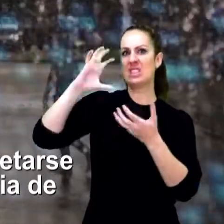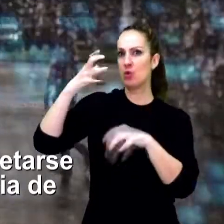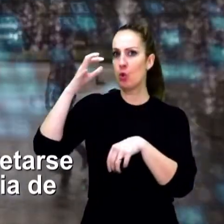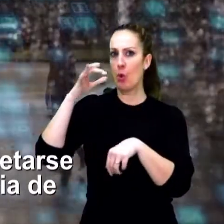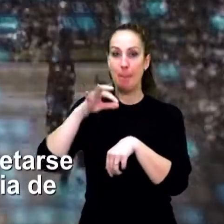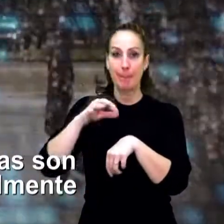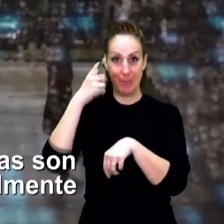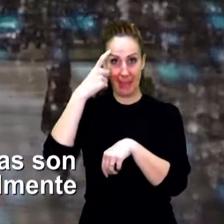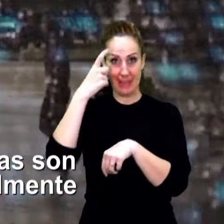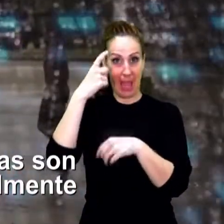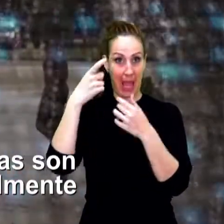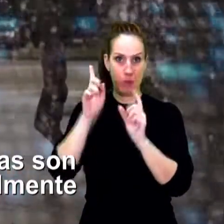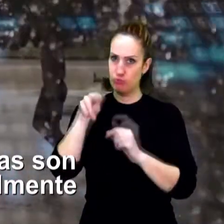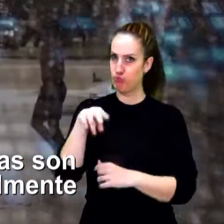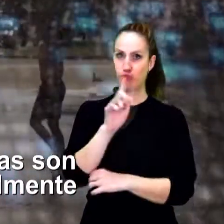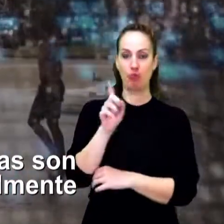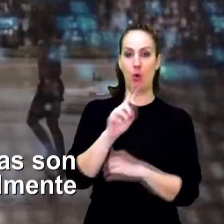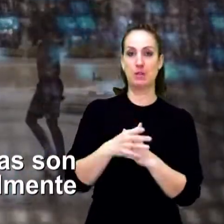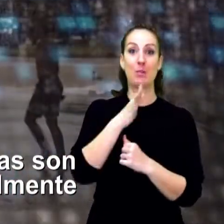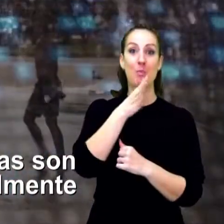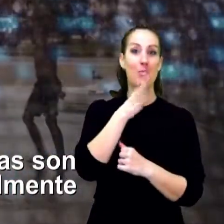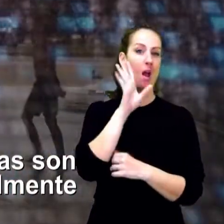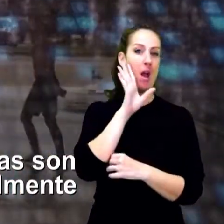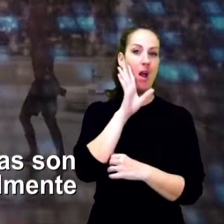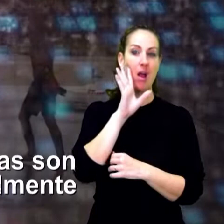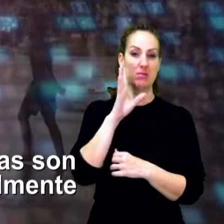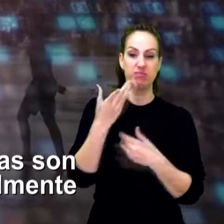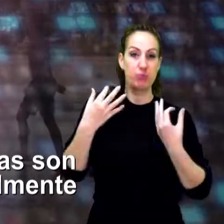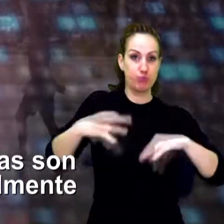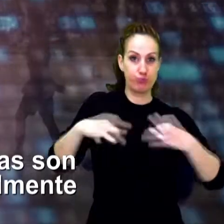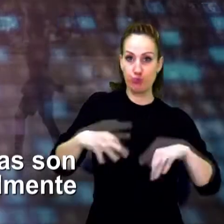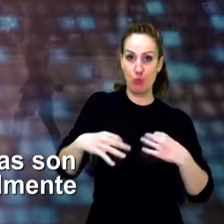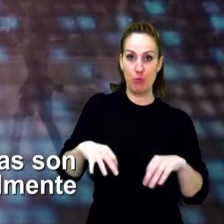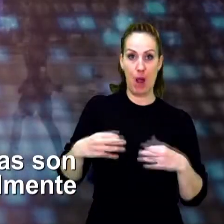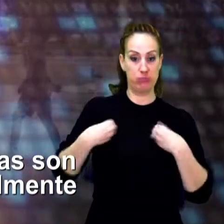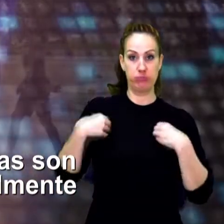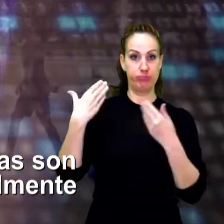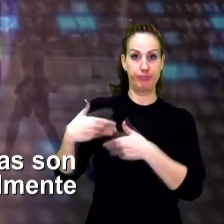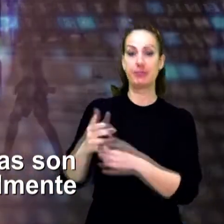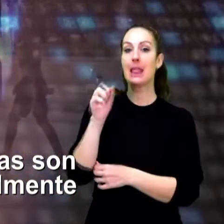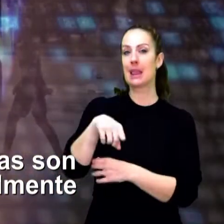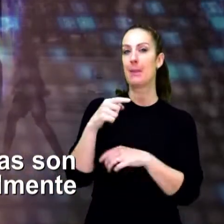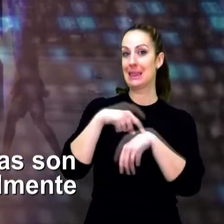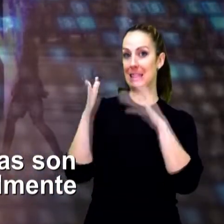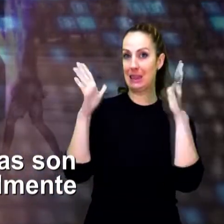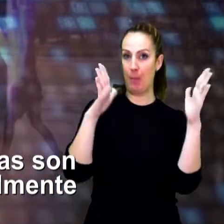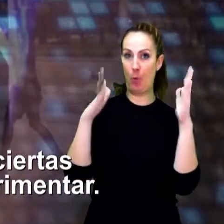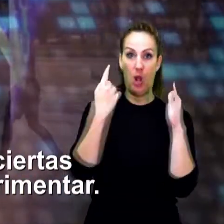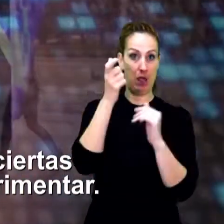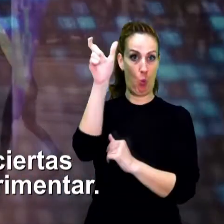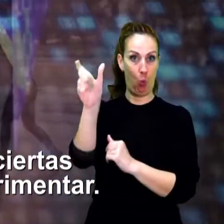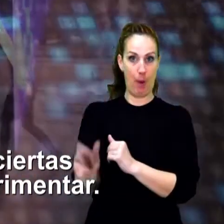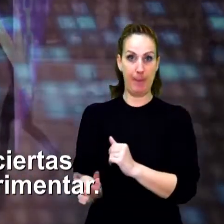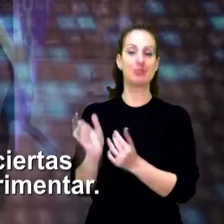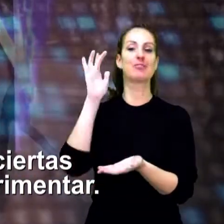como consecuencia de enfermedades o trastornos mentales. Estas son reacciones reflejas y habituales y